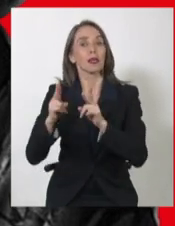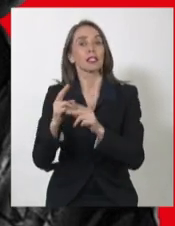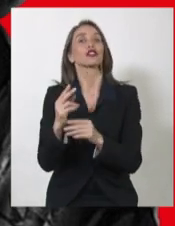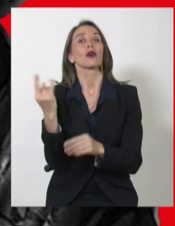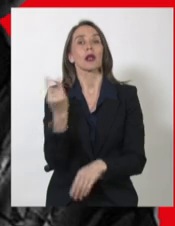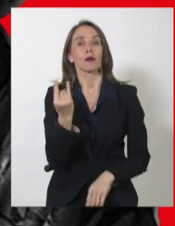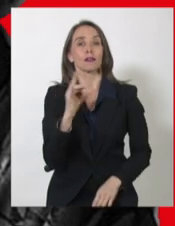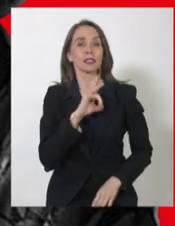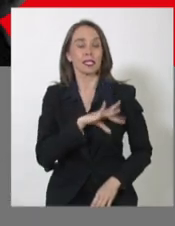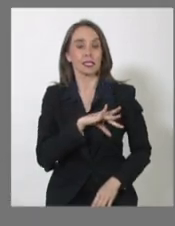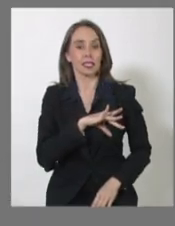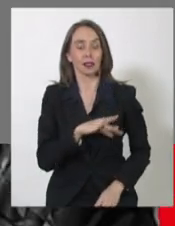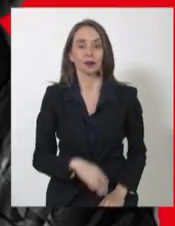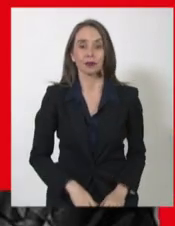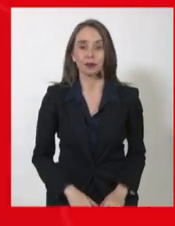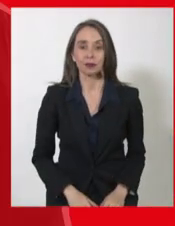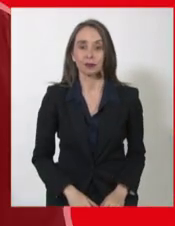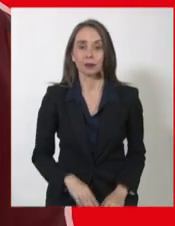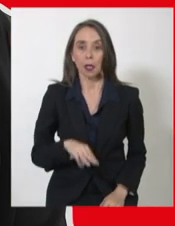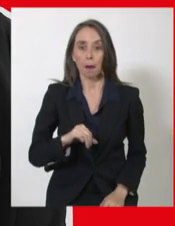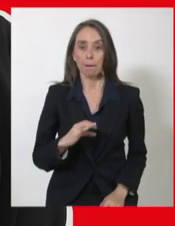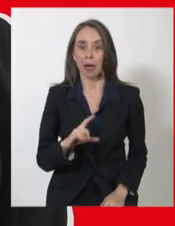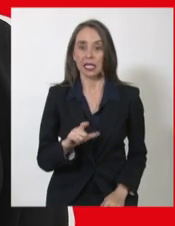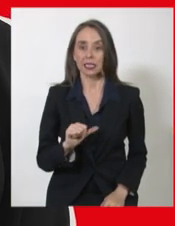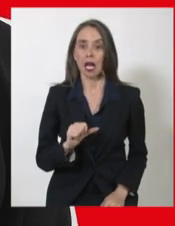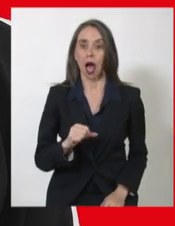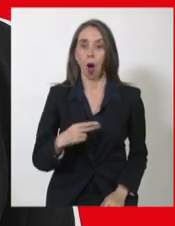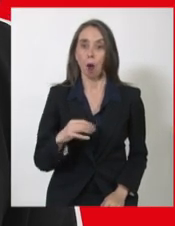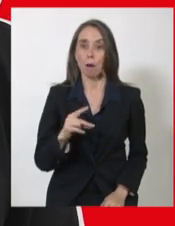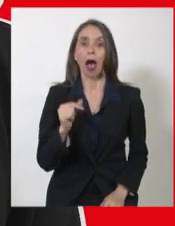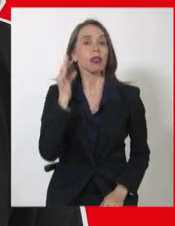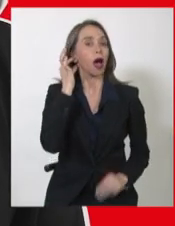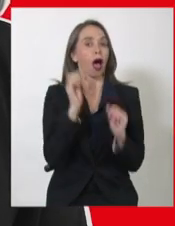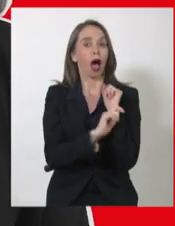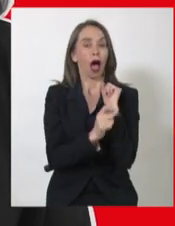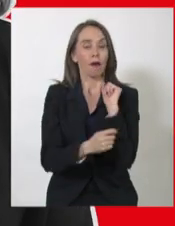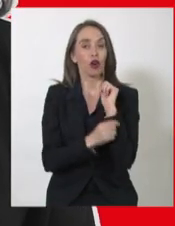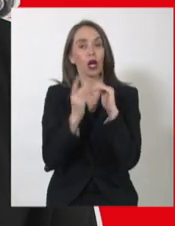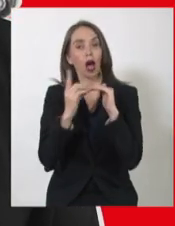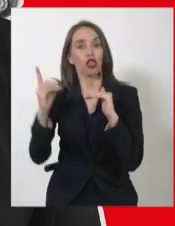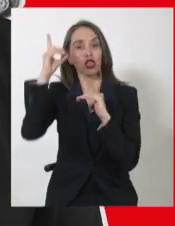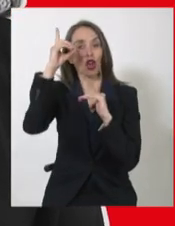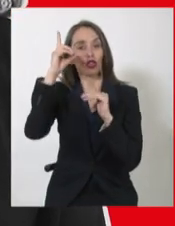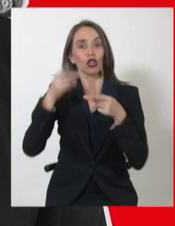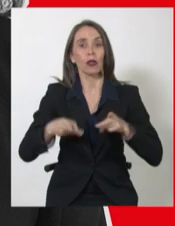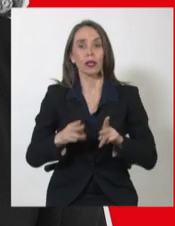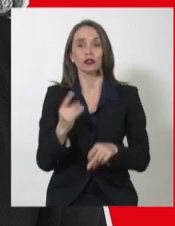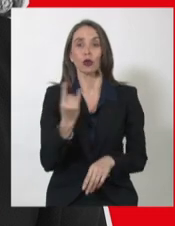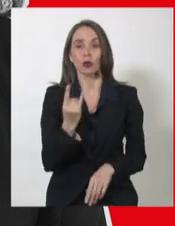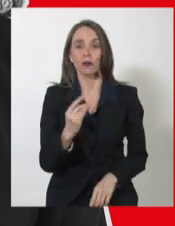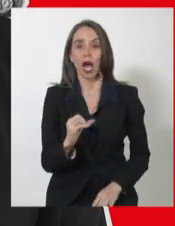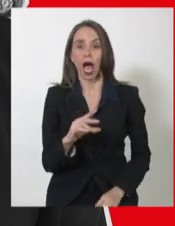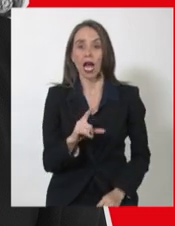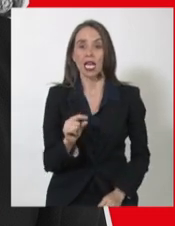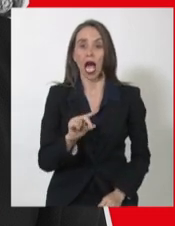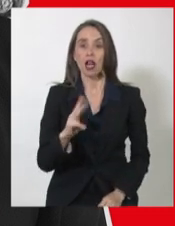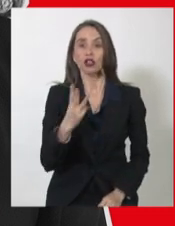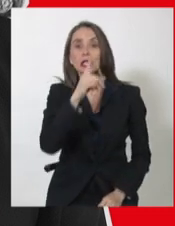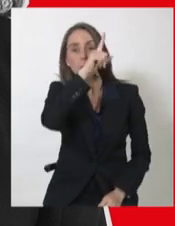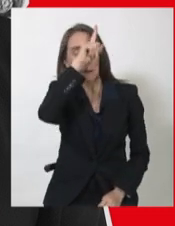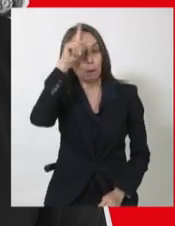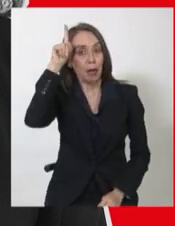Universidad de Chile. Marcela Ahumada, abogada, doctora en Derecho de la Universidad Carlos III de